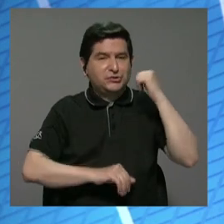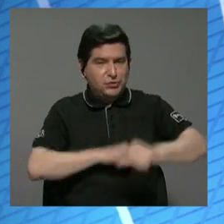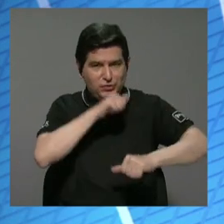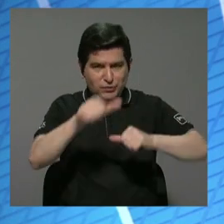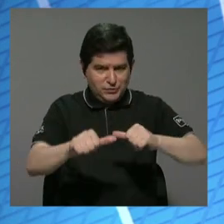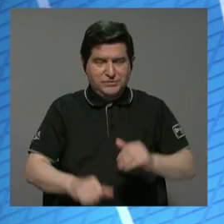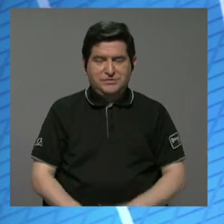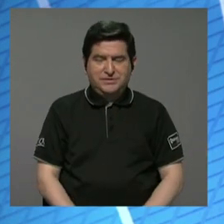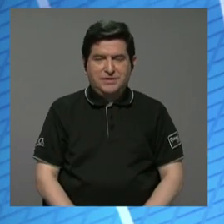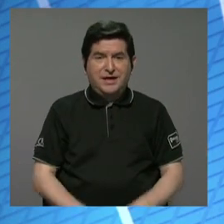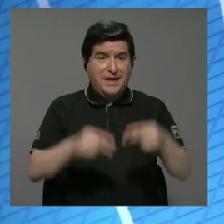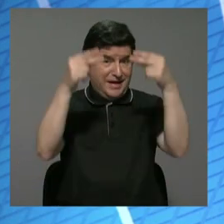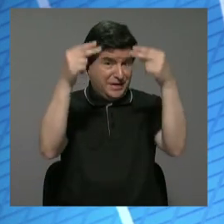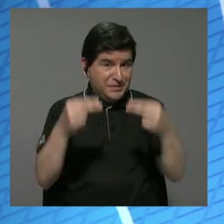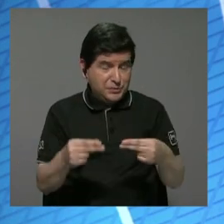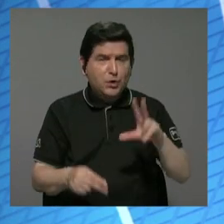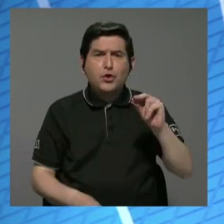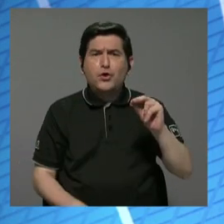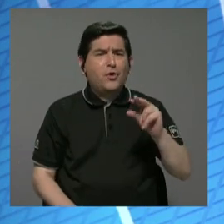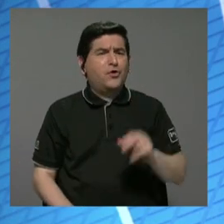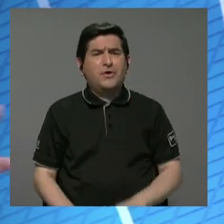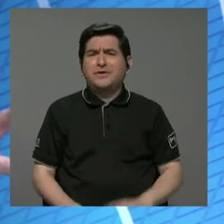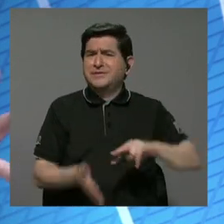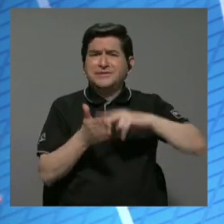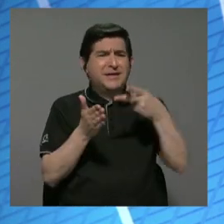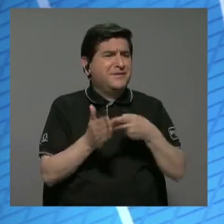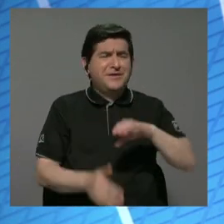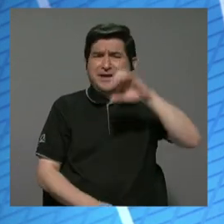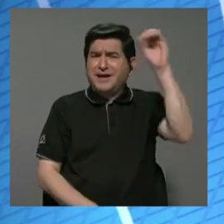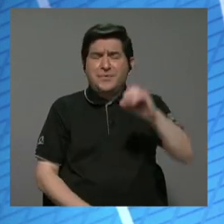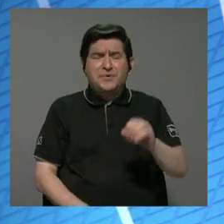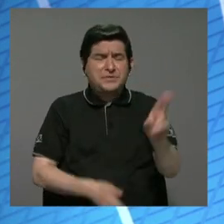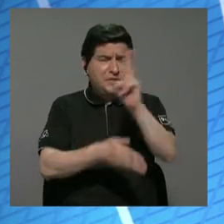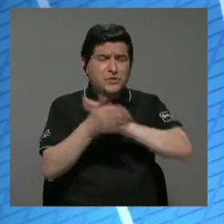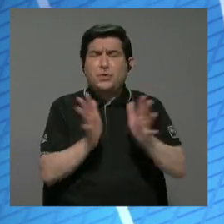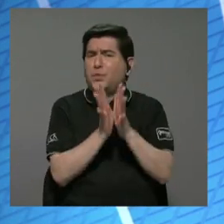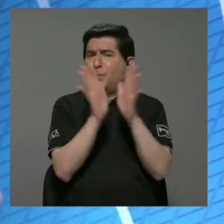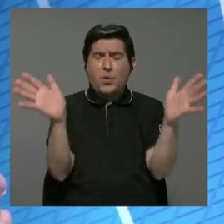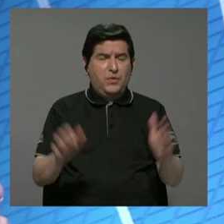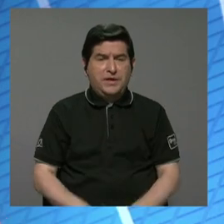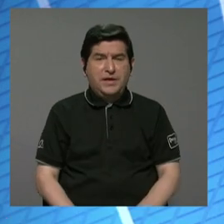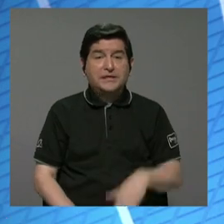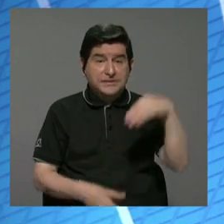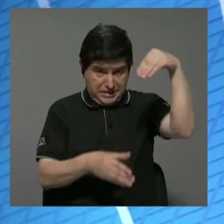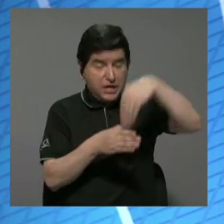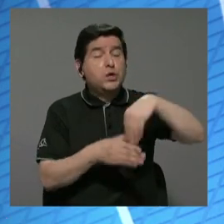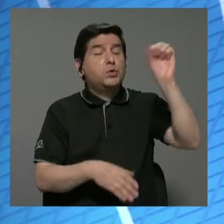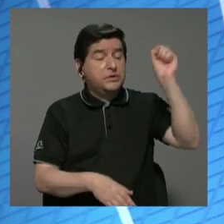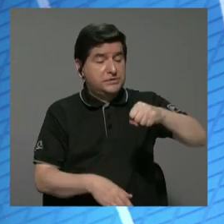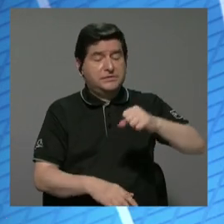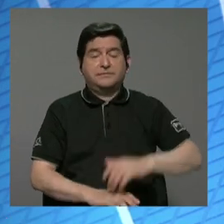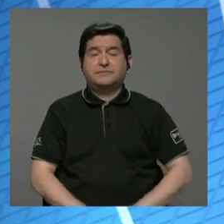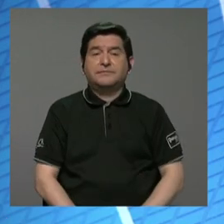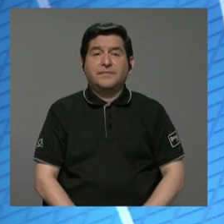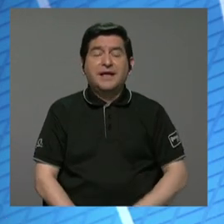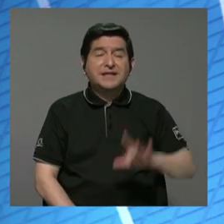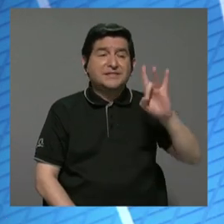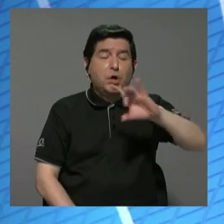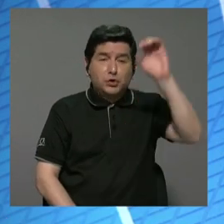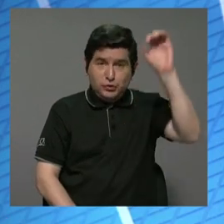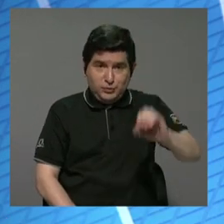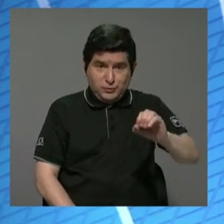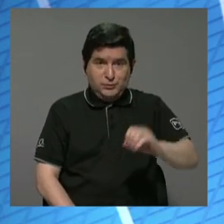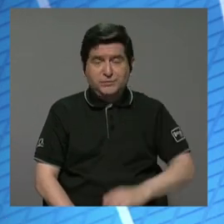hablando de presupuesto, no es el 8%, no es el porcentaje de las universidades públicas, aunque estamos ahí incluidas. Es el